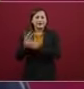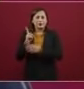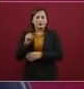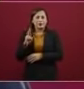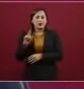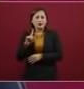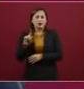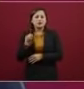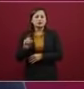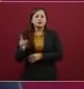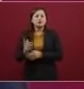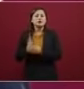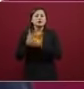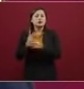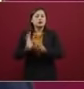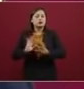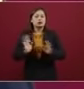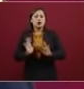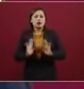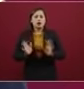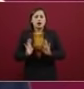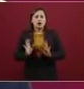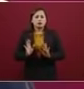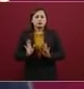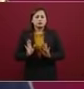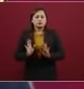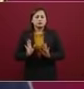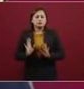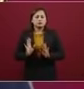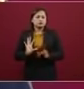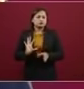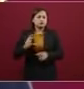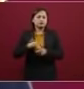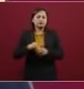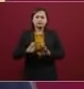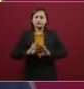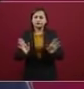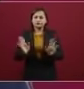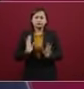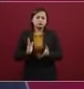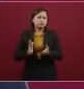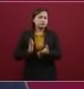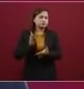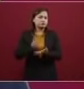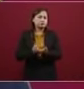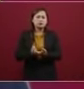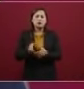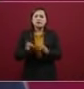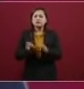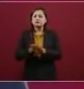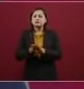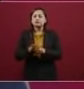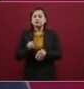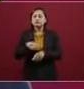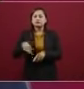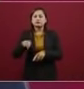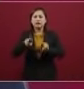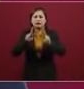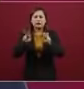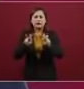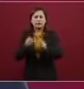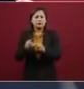coordinación operativa estará ya de lleno metiéndose en lo que ya se trabajó,